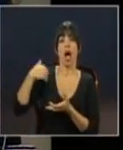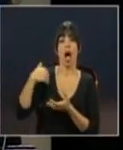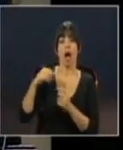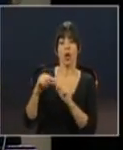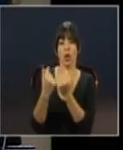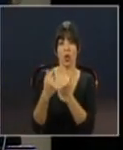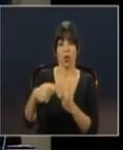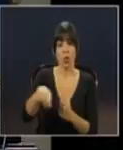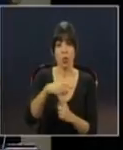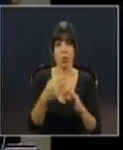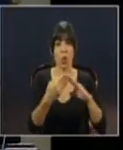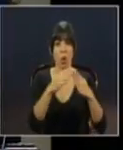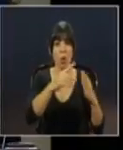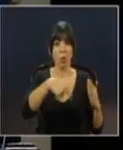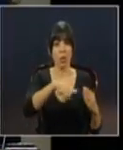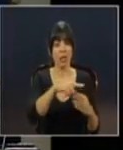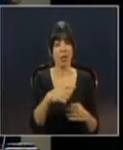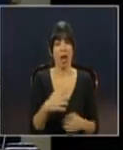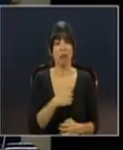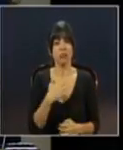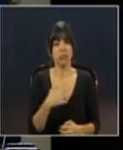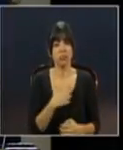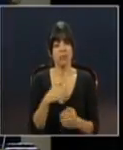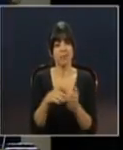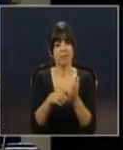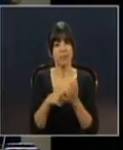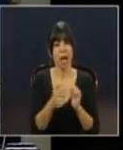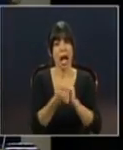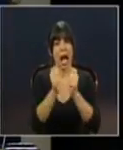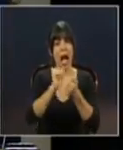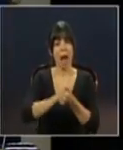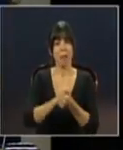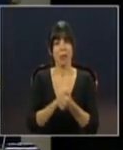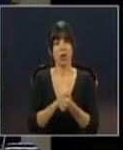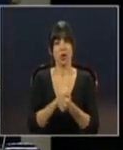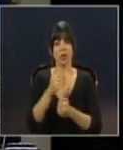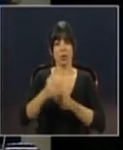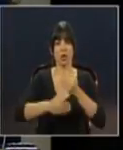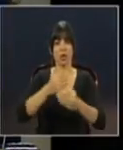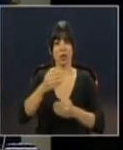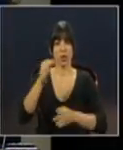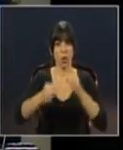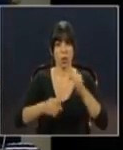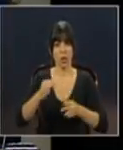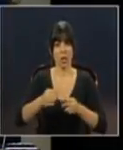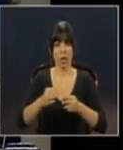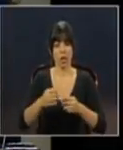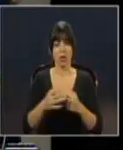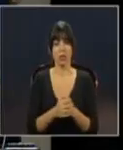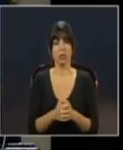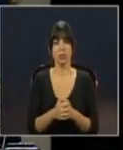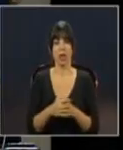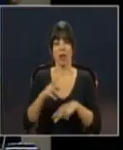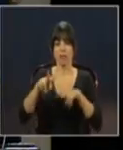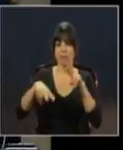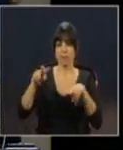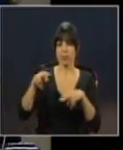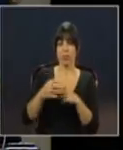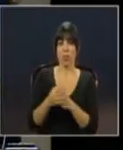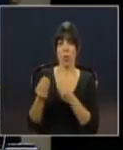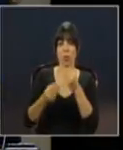sectores y comunidades que abogan por cambios concretos en nuestro ordenamiento jurídico, la diversificación productiva,